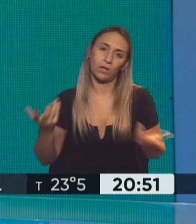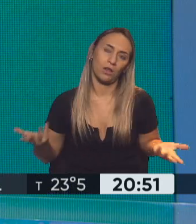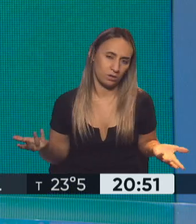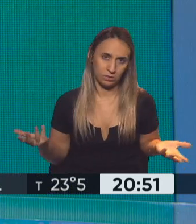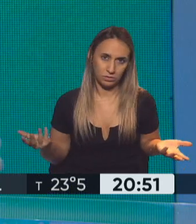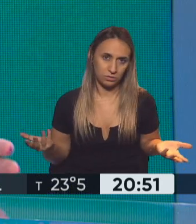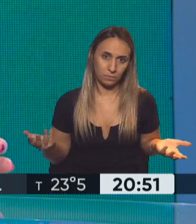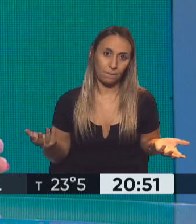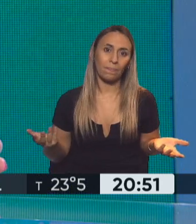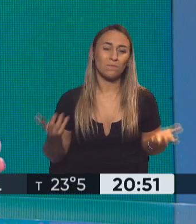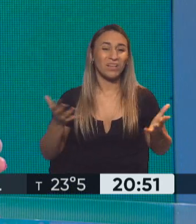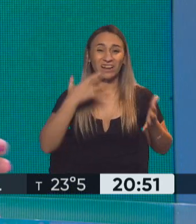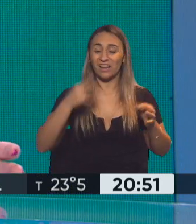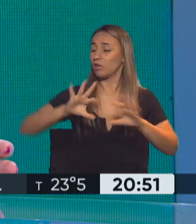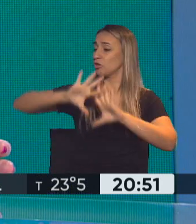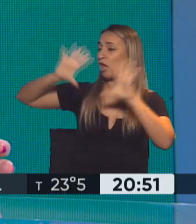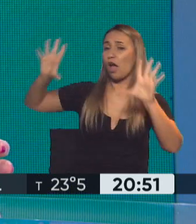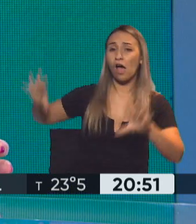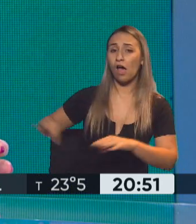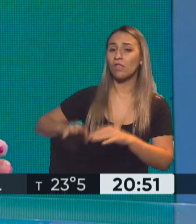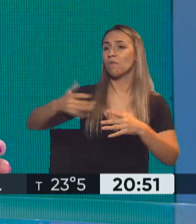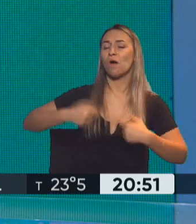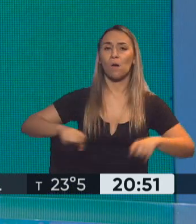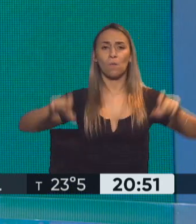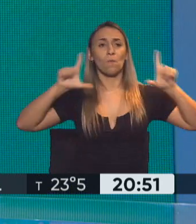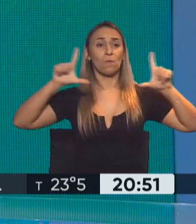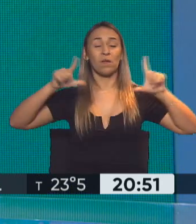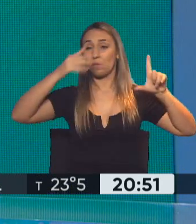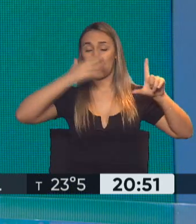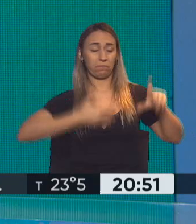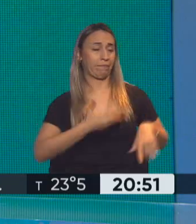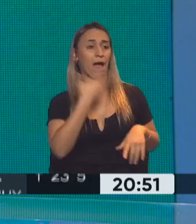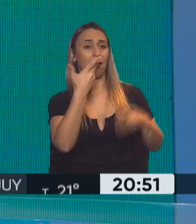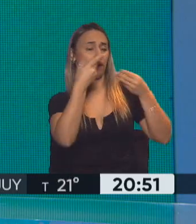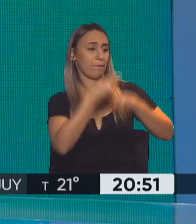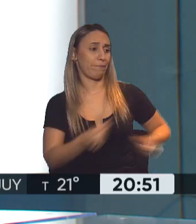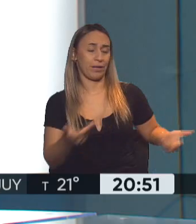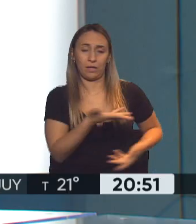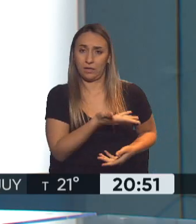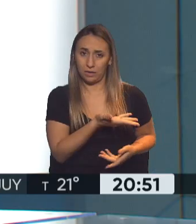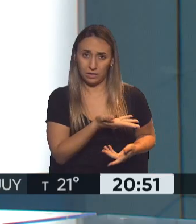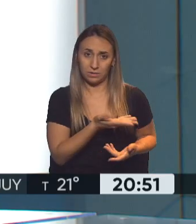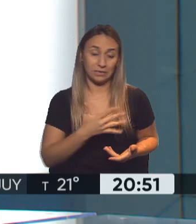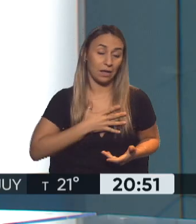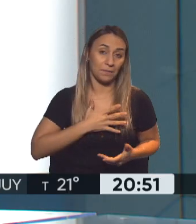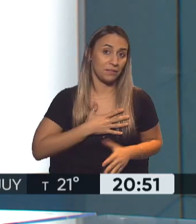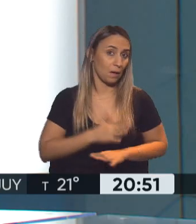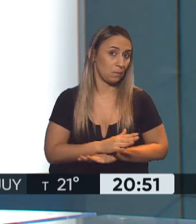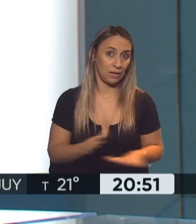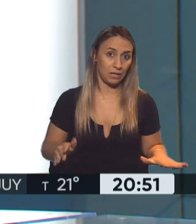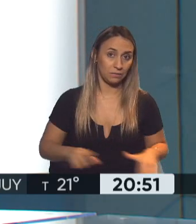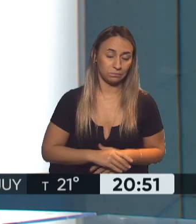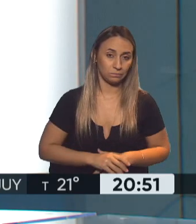parece que pierde crédito todo lo otro que creen que quieren sostener después claro totalmente de acuerdo lamentable no no hay